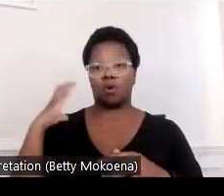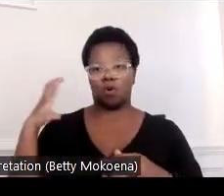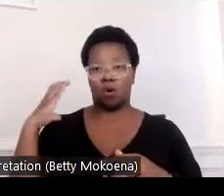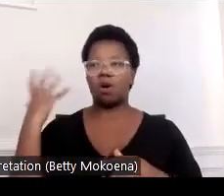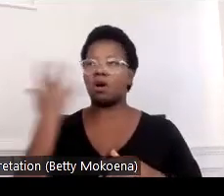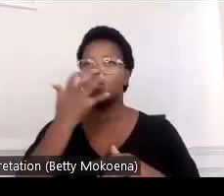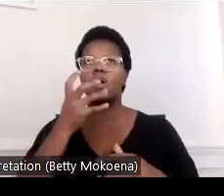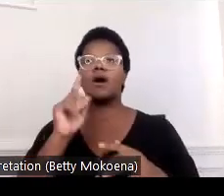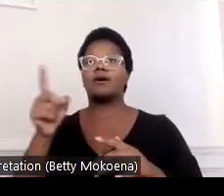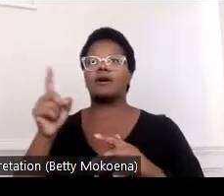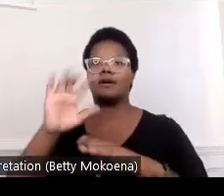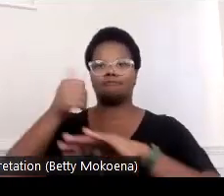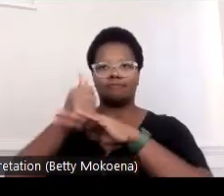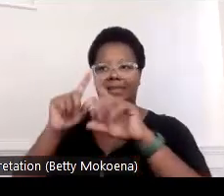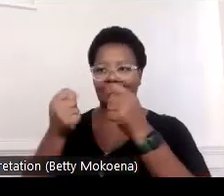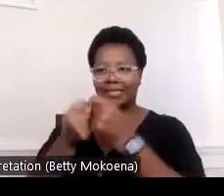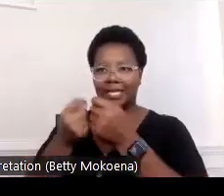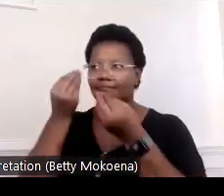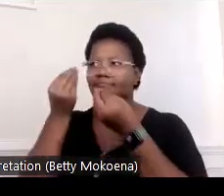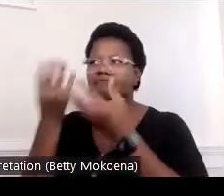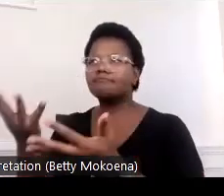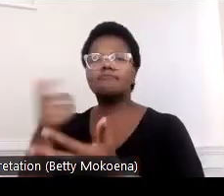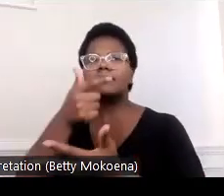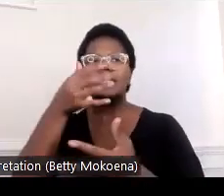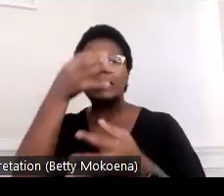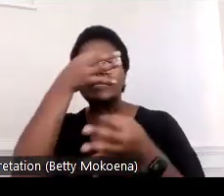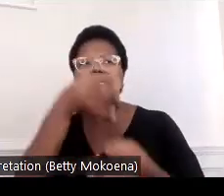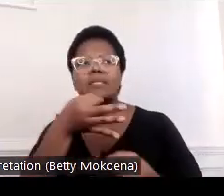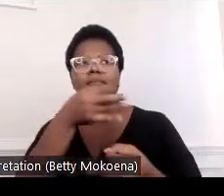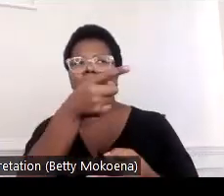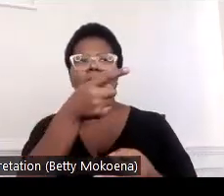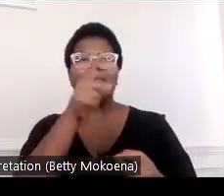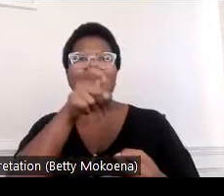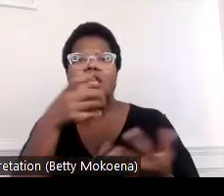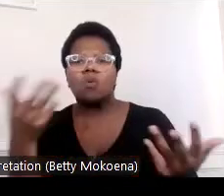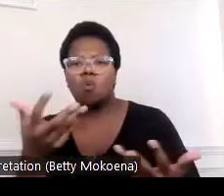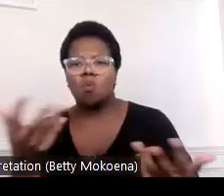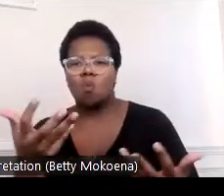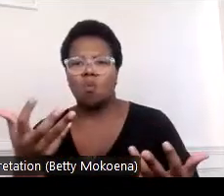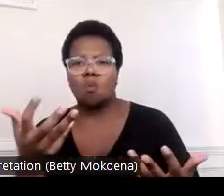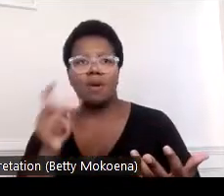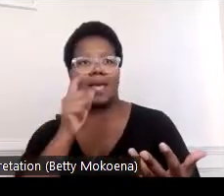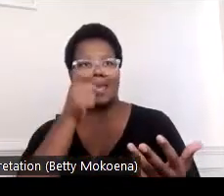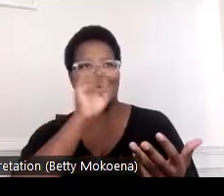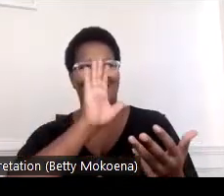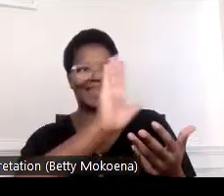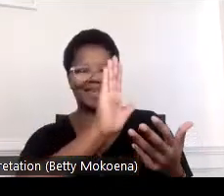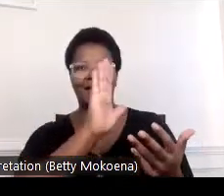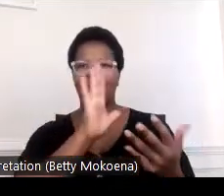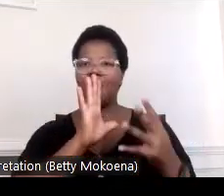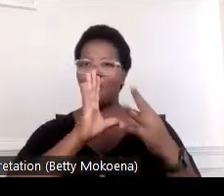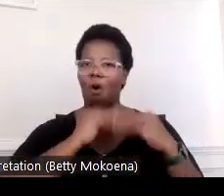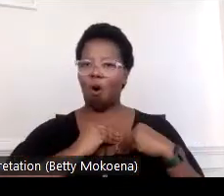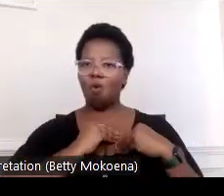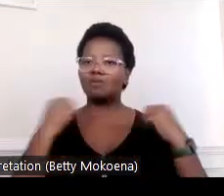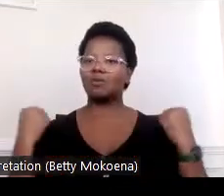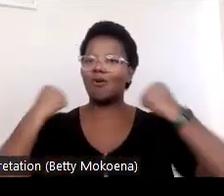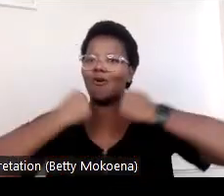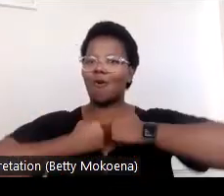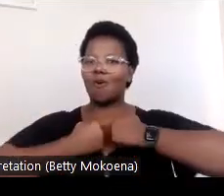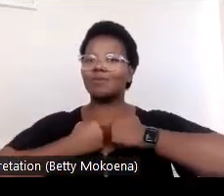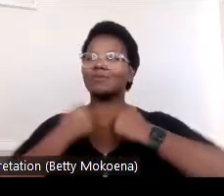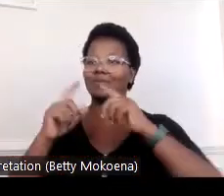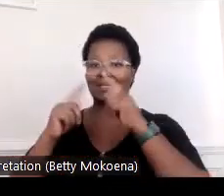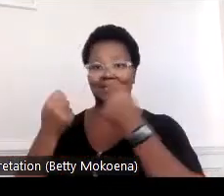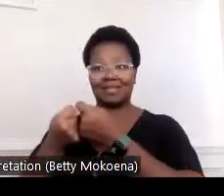Entonces el equipo se juntó rápidamente para determinar Bueno qué es lo que necesita para hacer esto simplemente necesitaba su propia